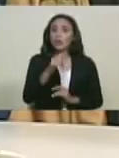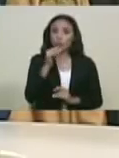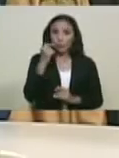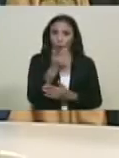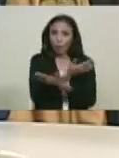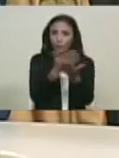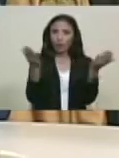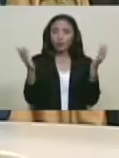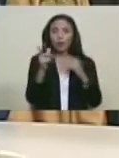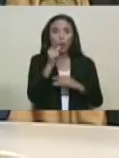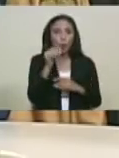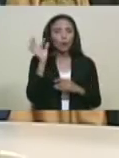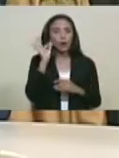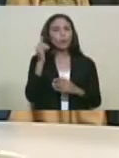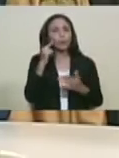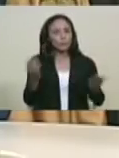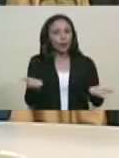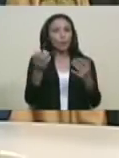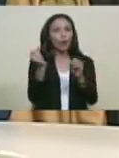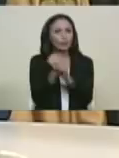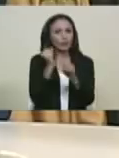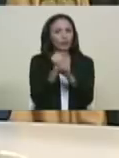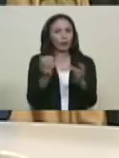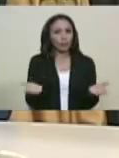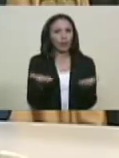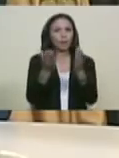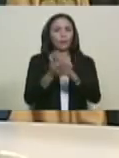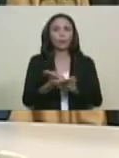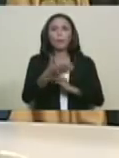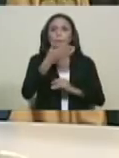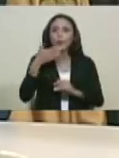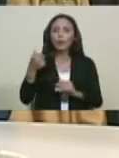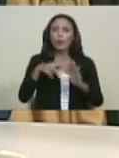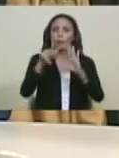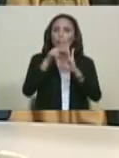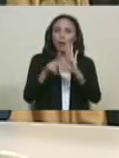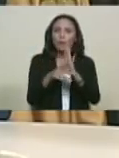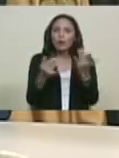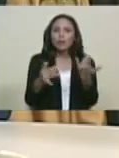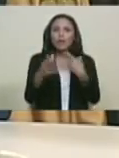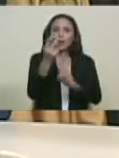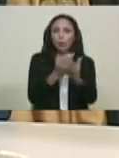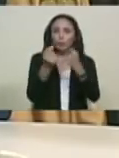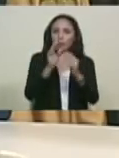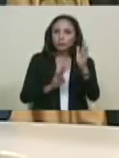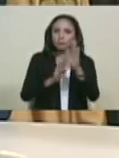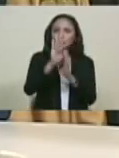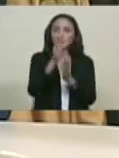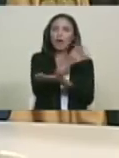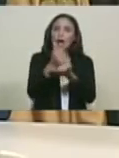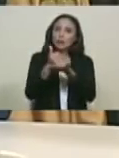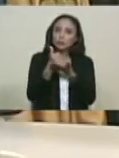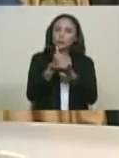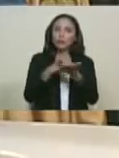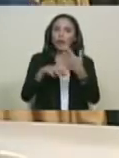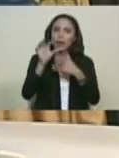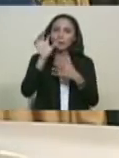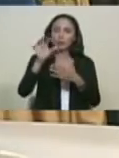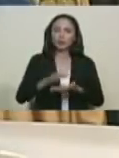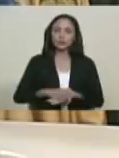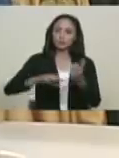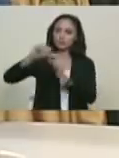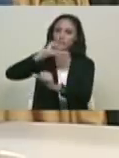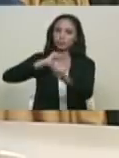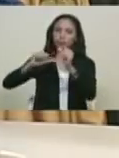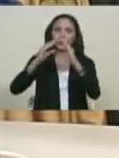vamos a trabajar por el éxito del programa de recuperación económica que es un beneficio compartido para